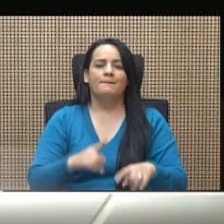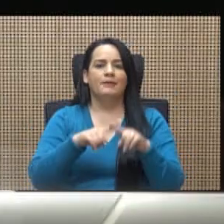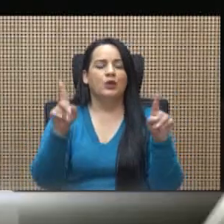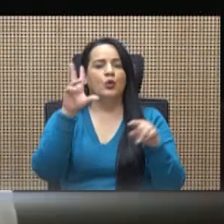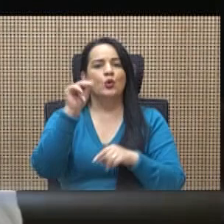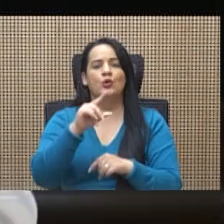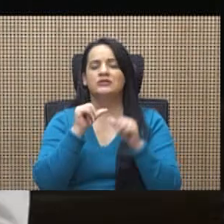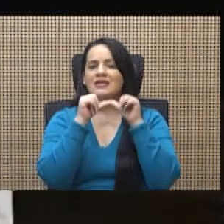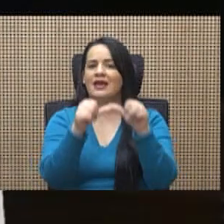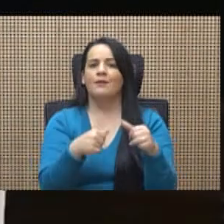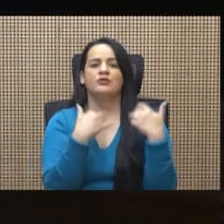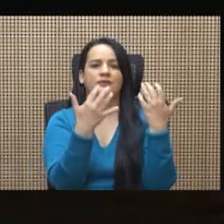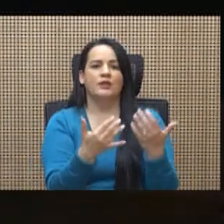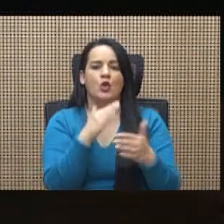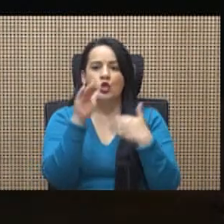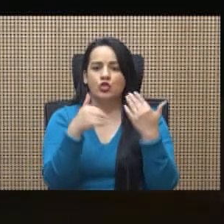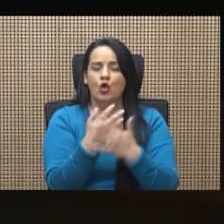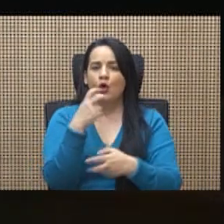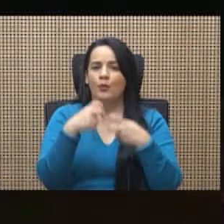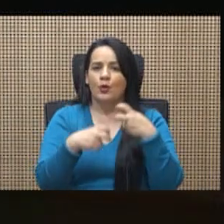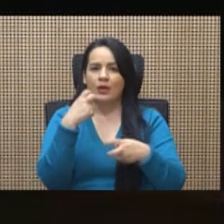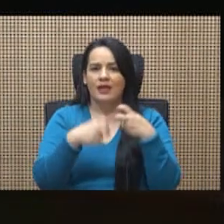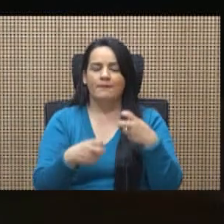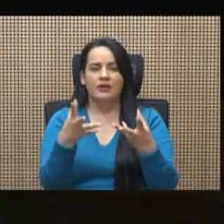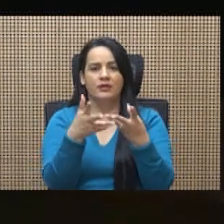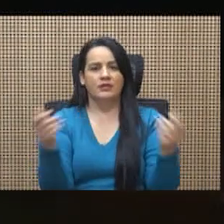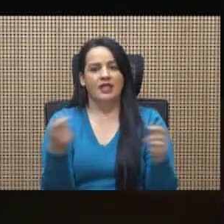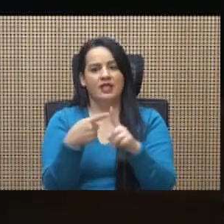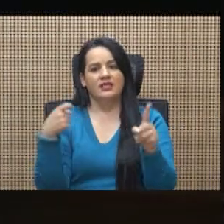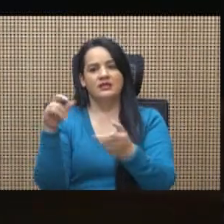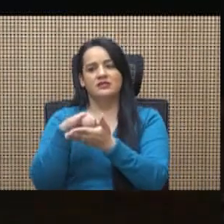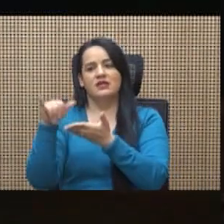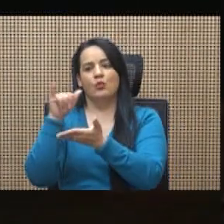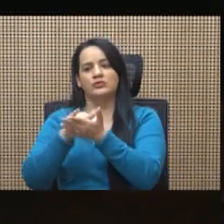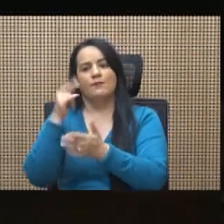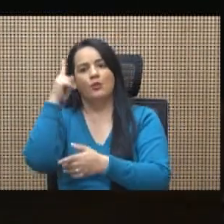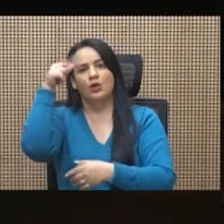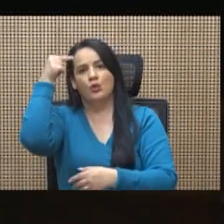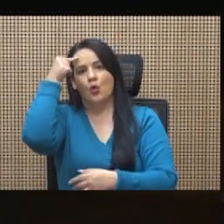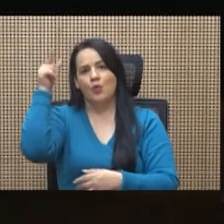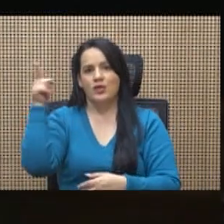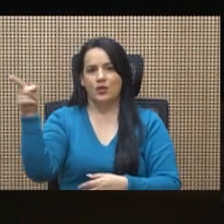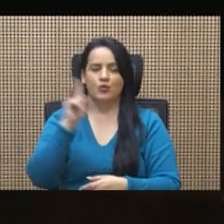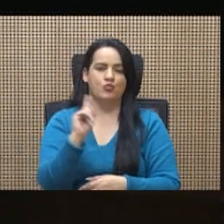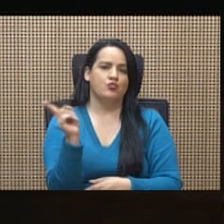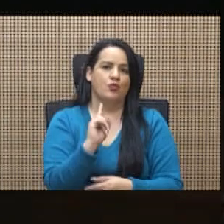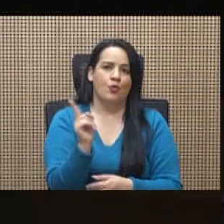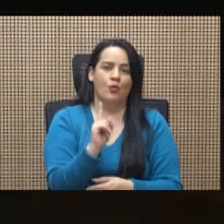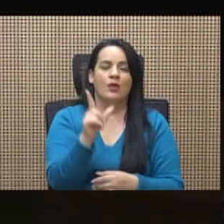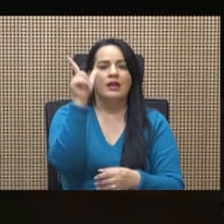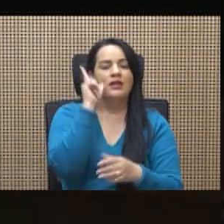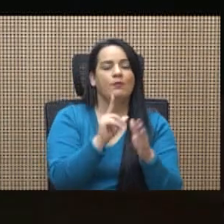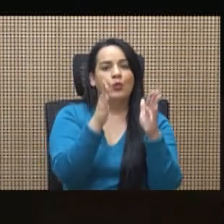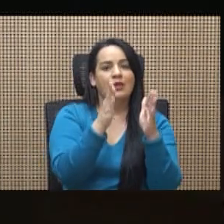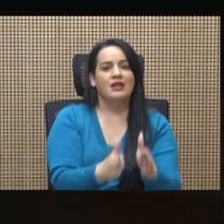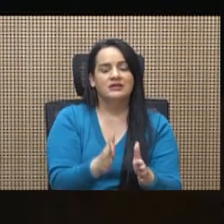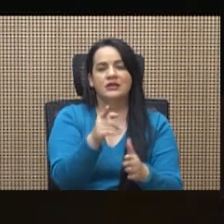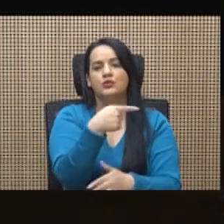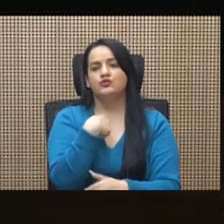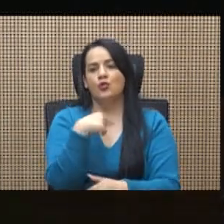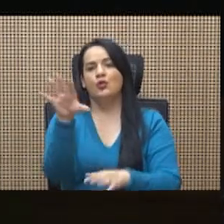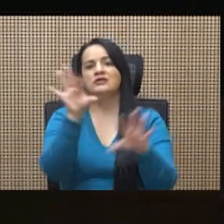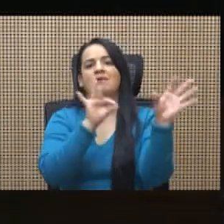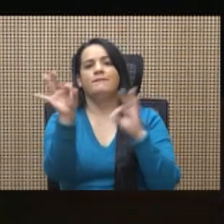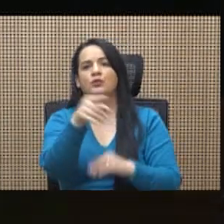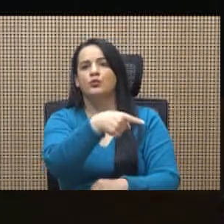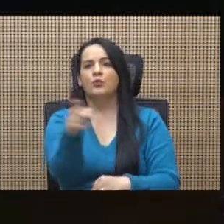problemas van a ser resueltos desde san jose por el gobierno limonenses yo los invito es hora